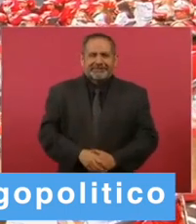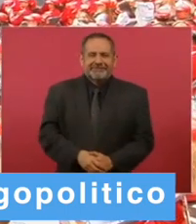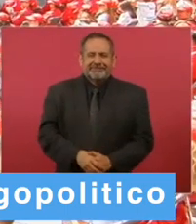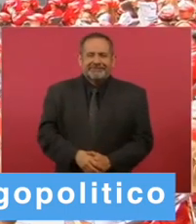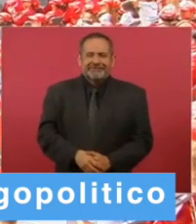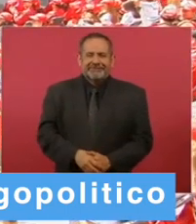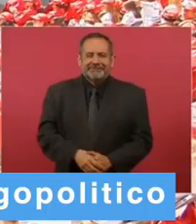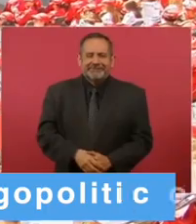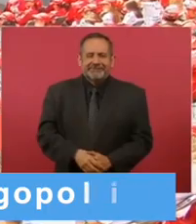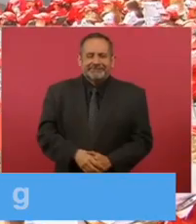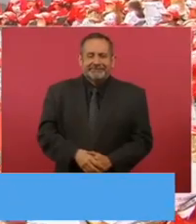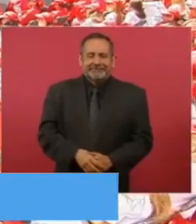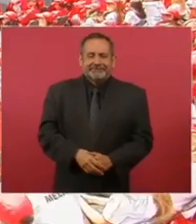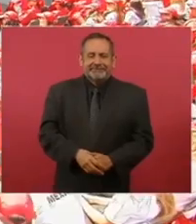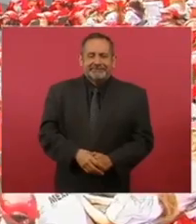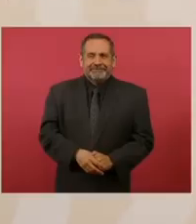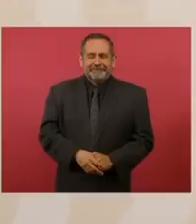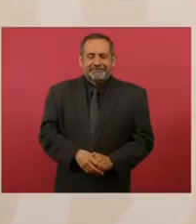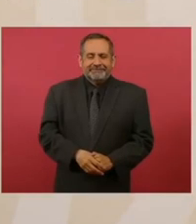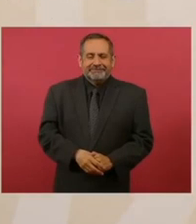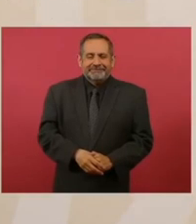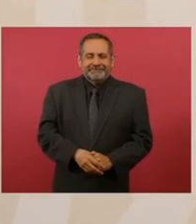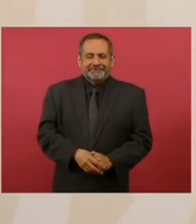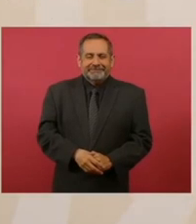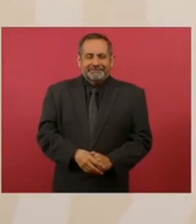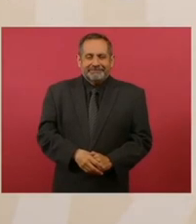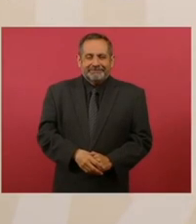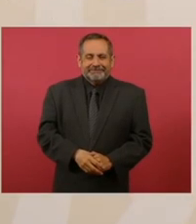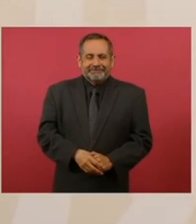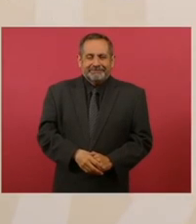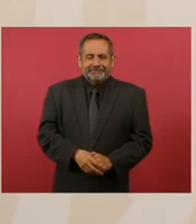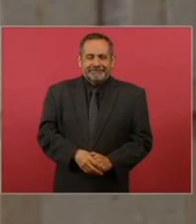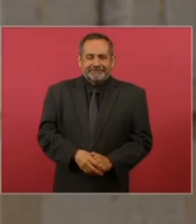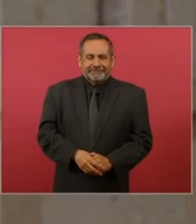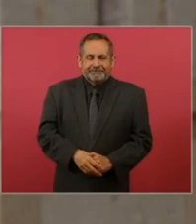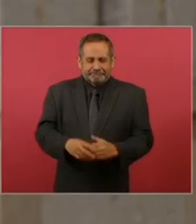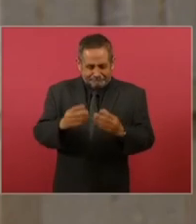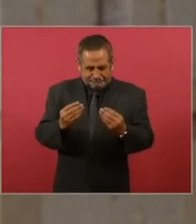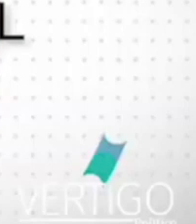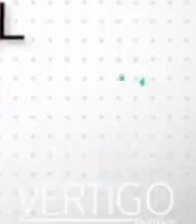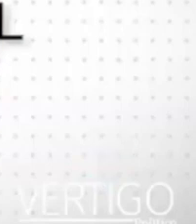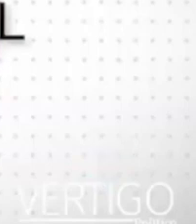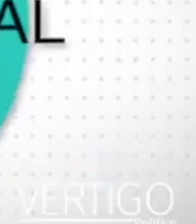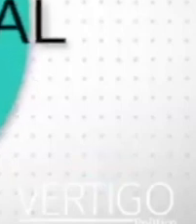del Caribe, que se llevarán a cabo en El Salvador, y les pide que representen a nuestro país con mucha